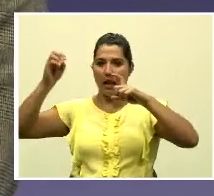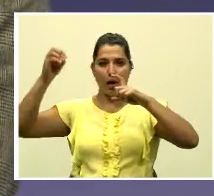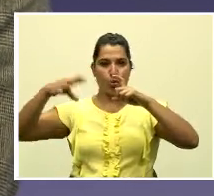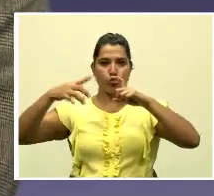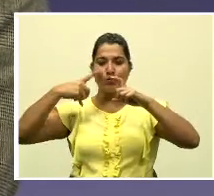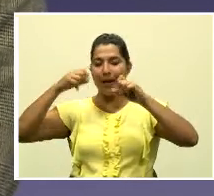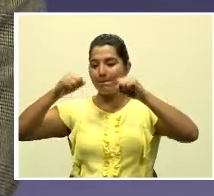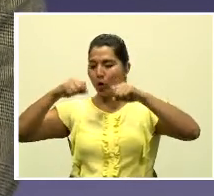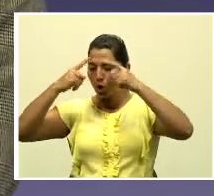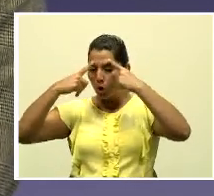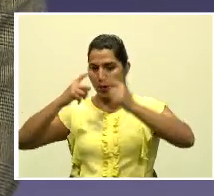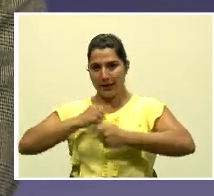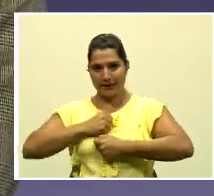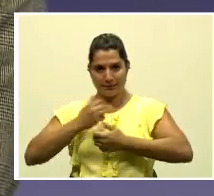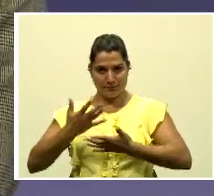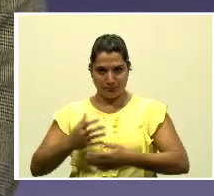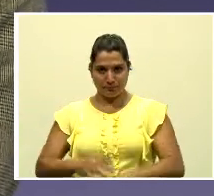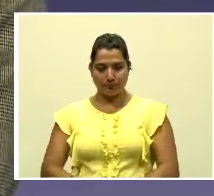lograr la expresión.